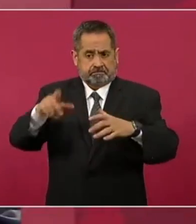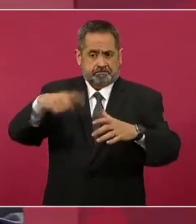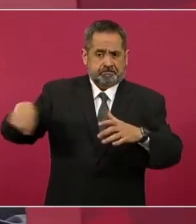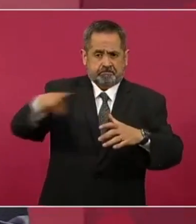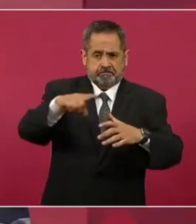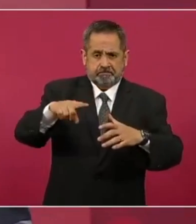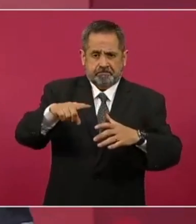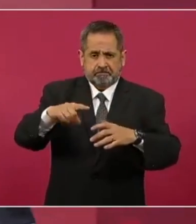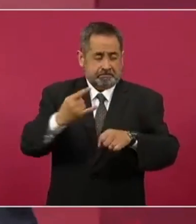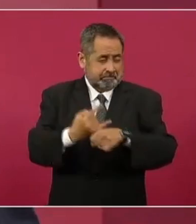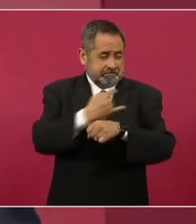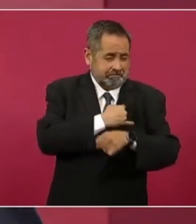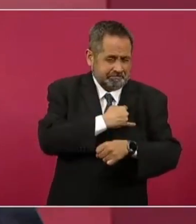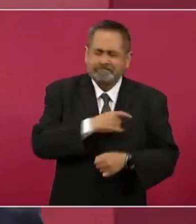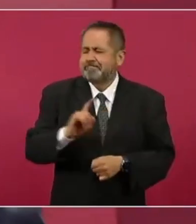es malagradecido.